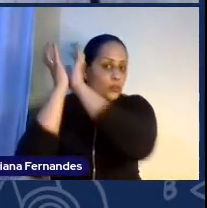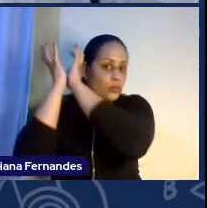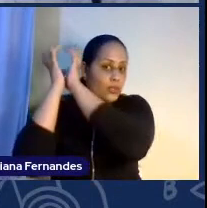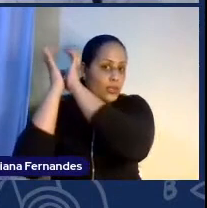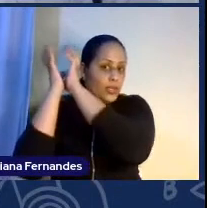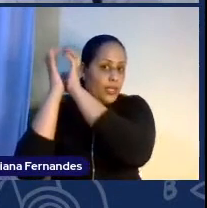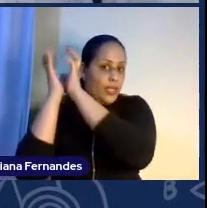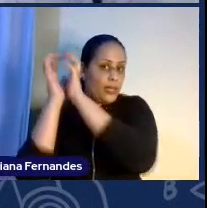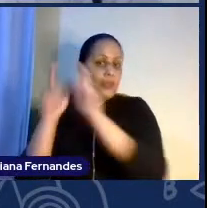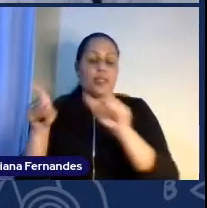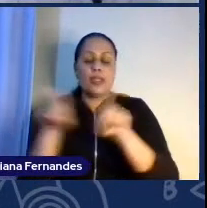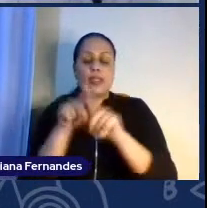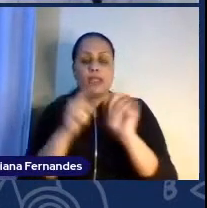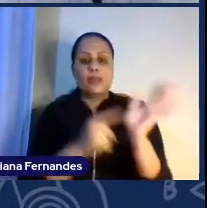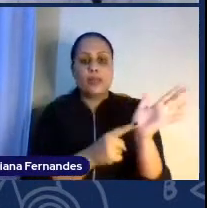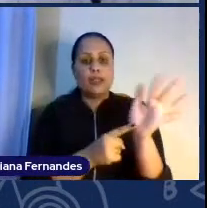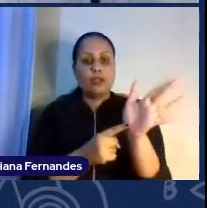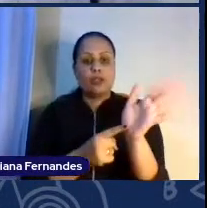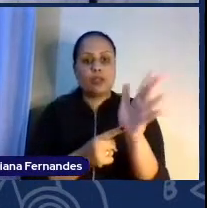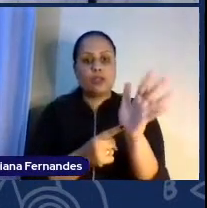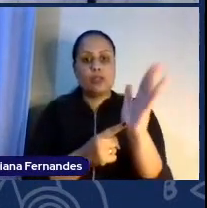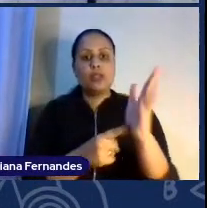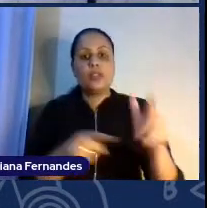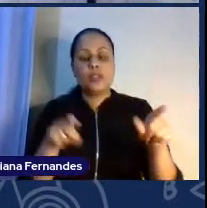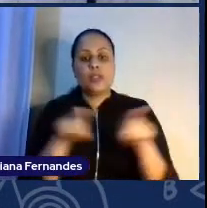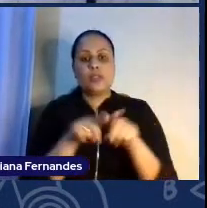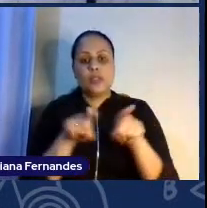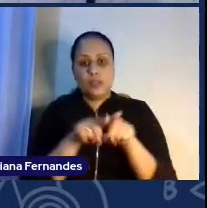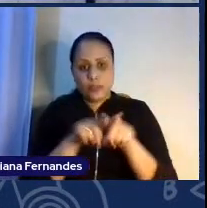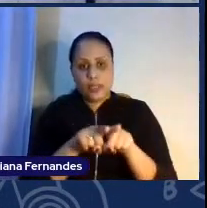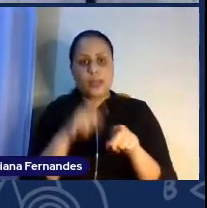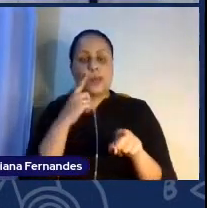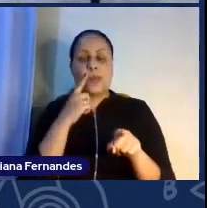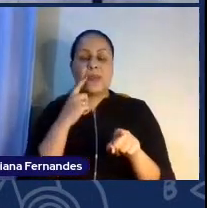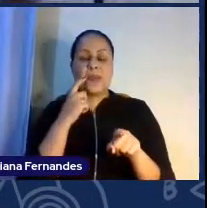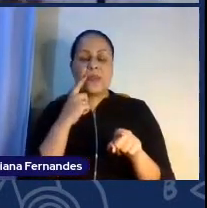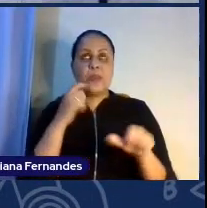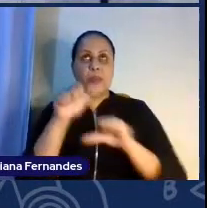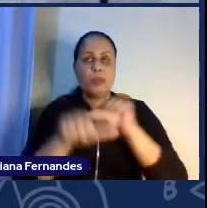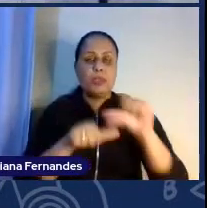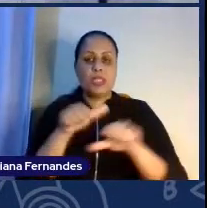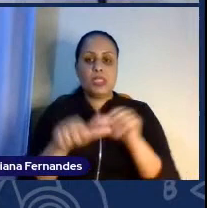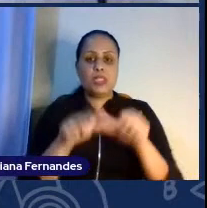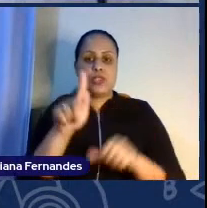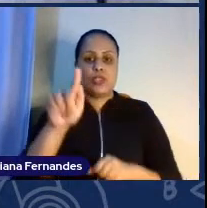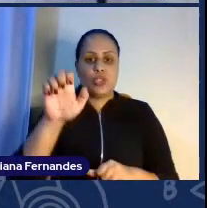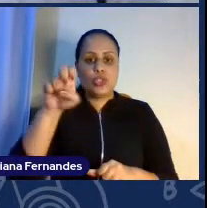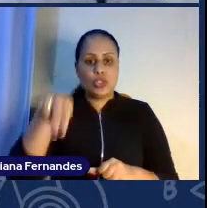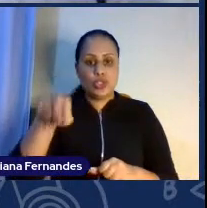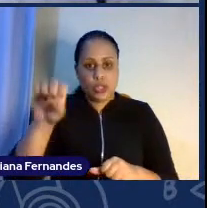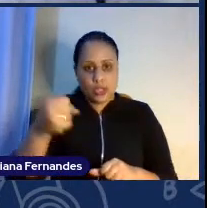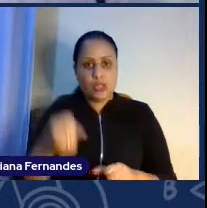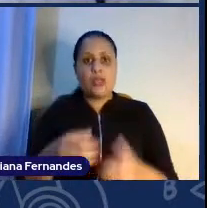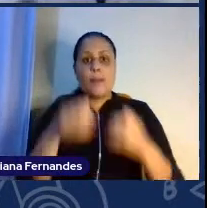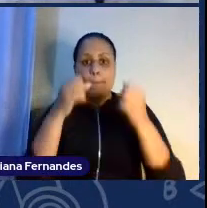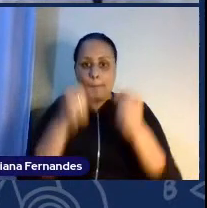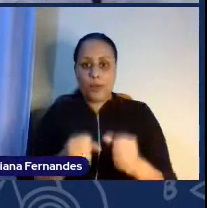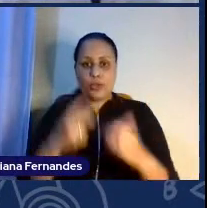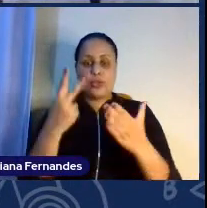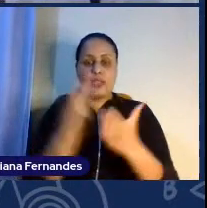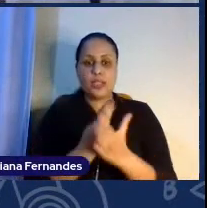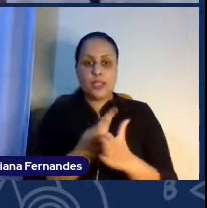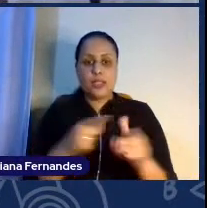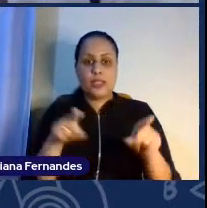dan como resultado alteraciones del sueño. Entonces, las alteraciones del sueño se